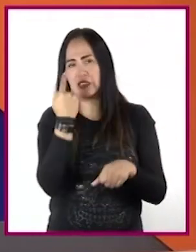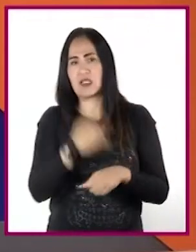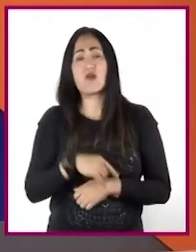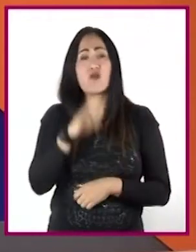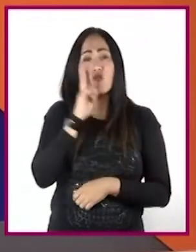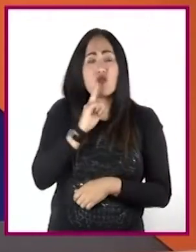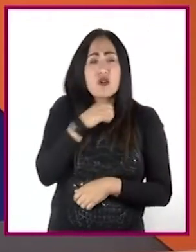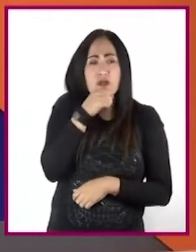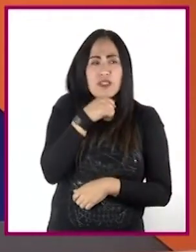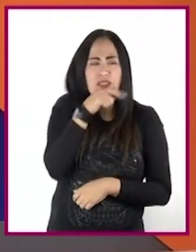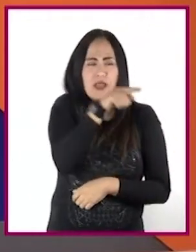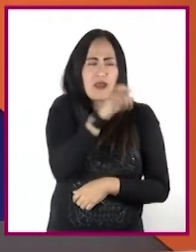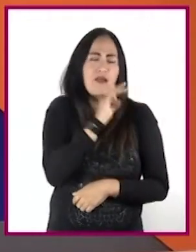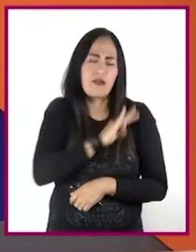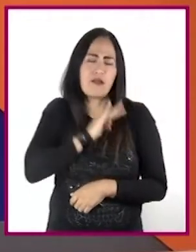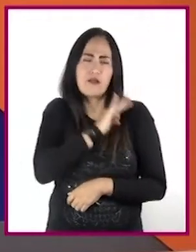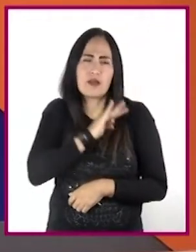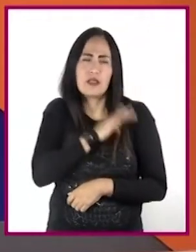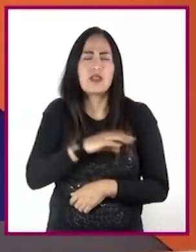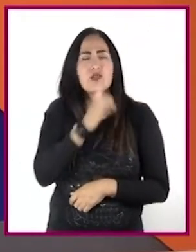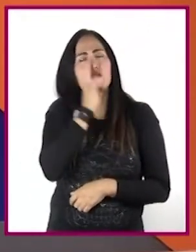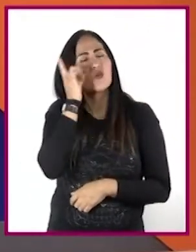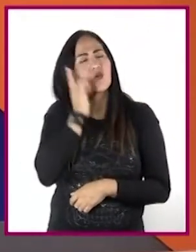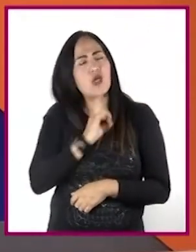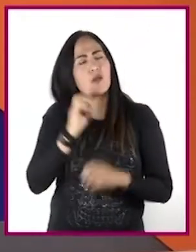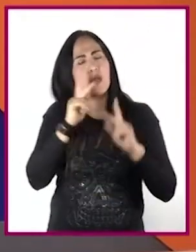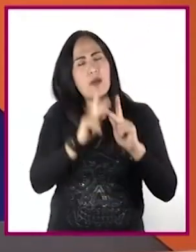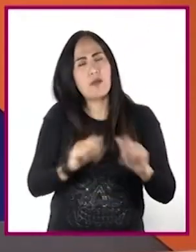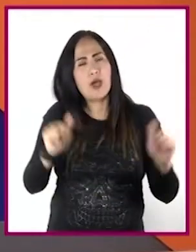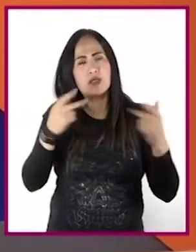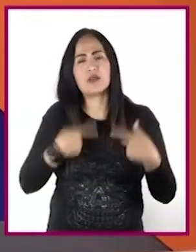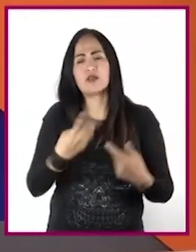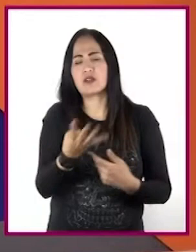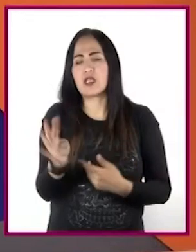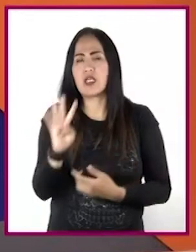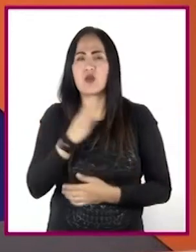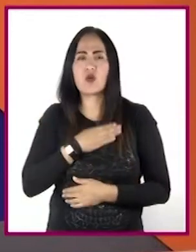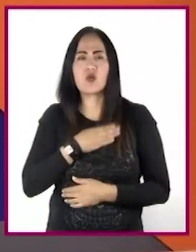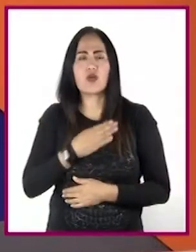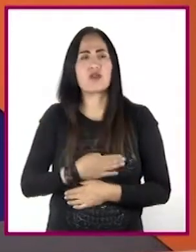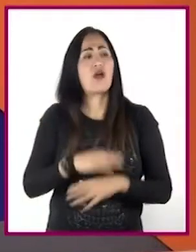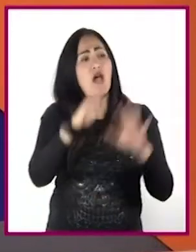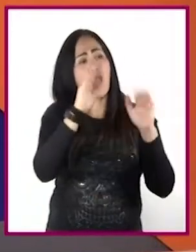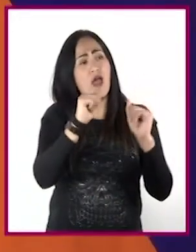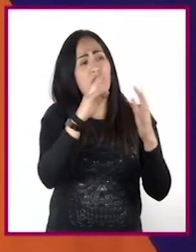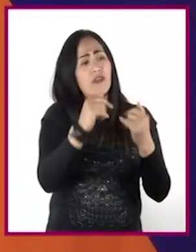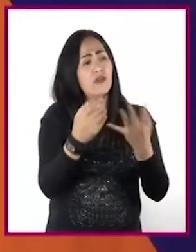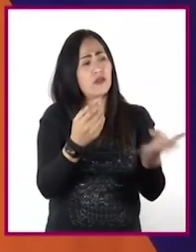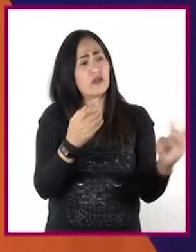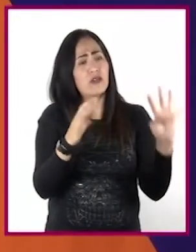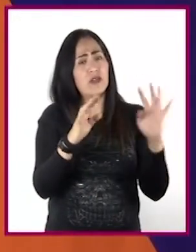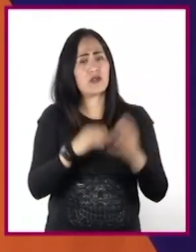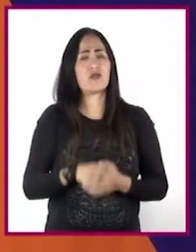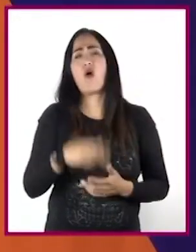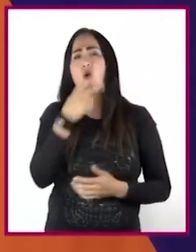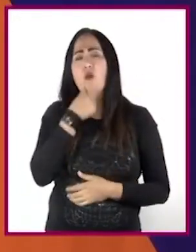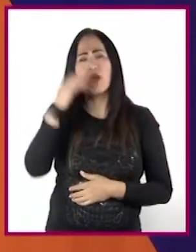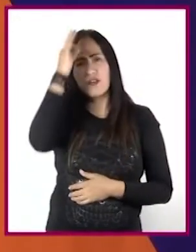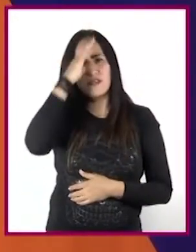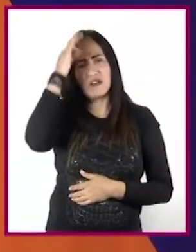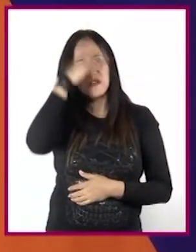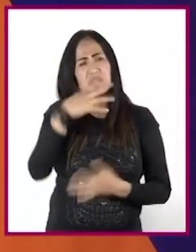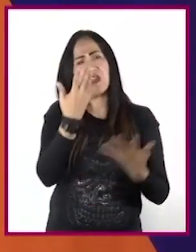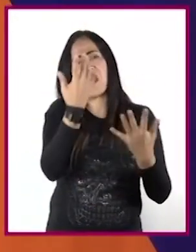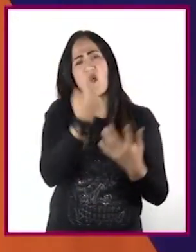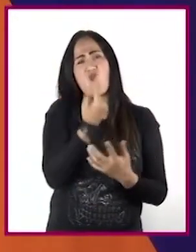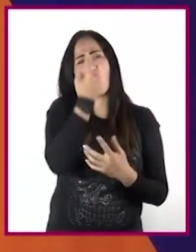vieja, feliz ella. Duerme en paz, dicen los buenos. Adiós, dicen los demás. Un filósofo, uno